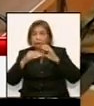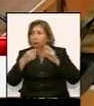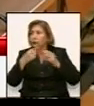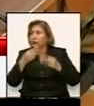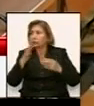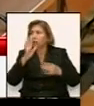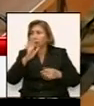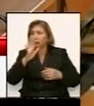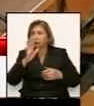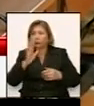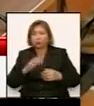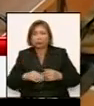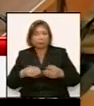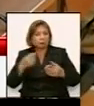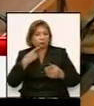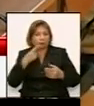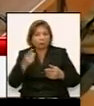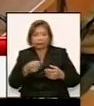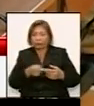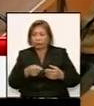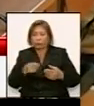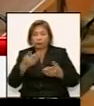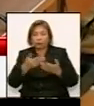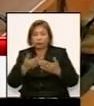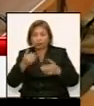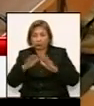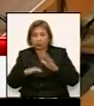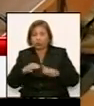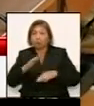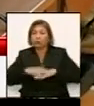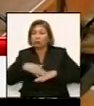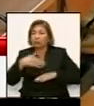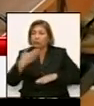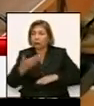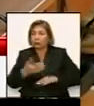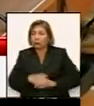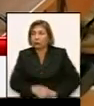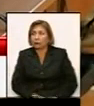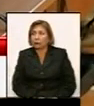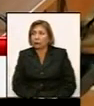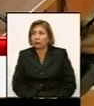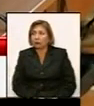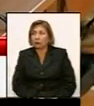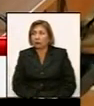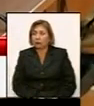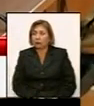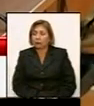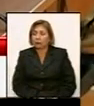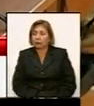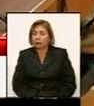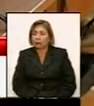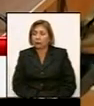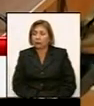tipos de violencia que generalmente son o el paso previo o el paso posterior al acoso virtual.